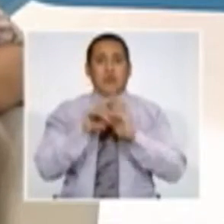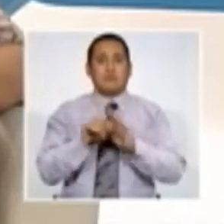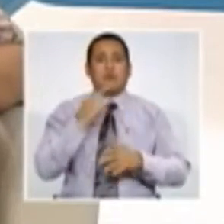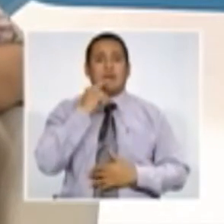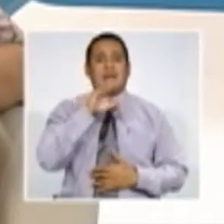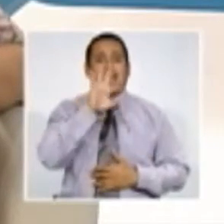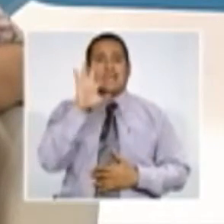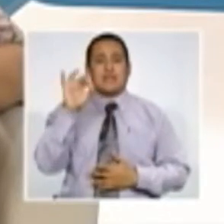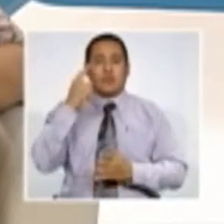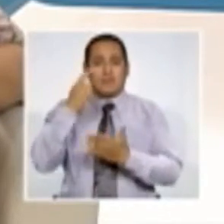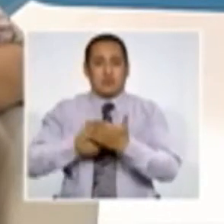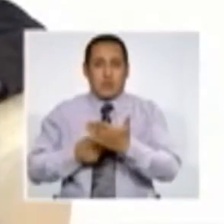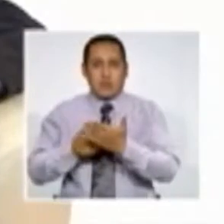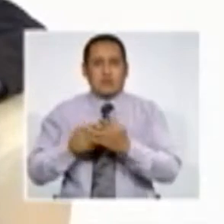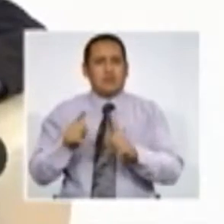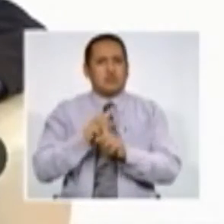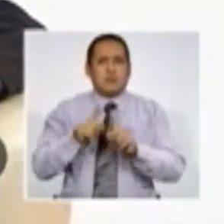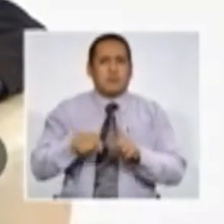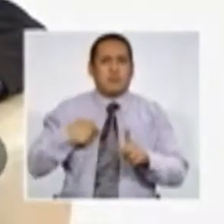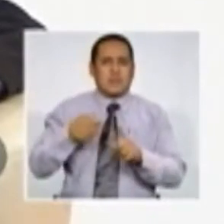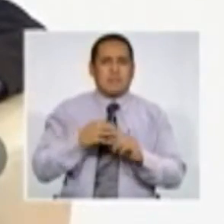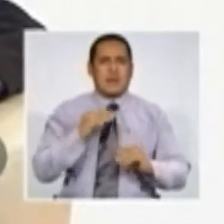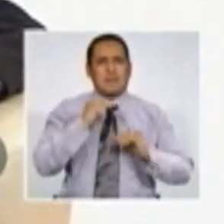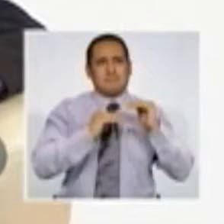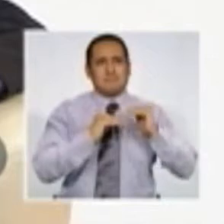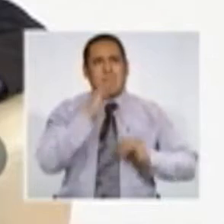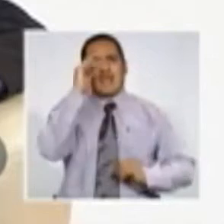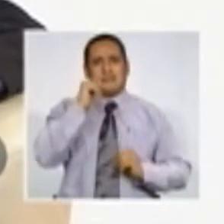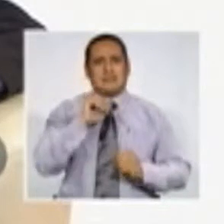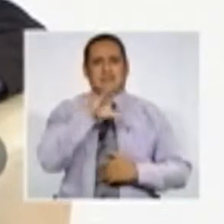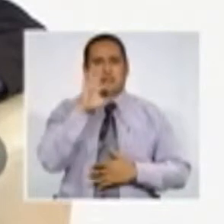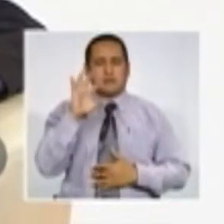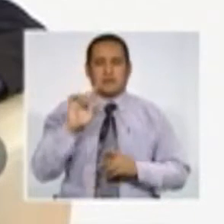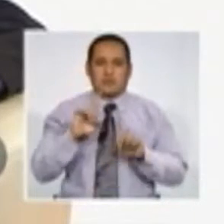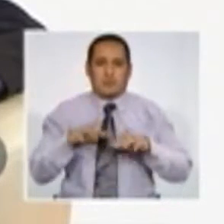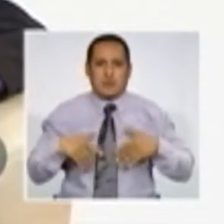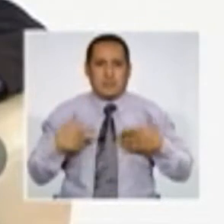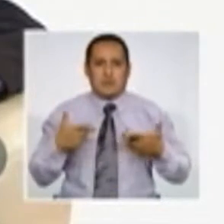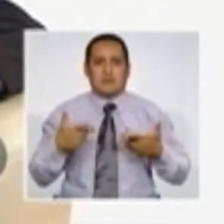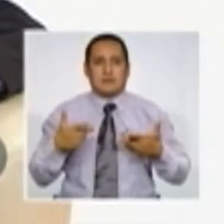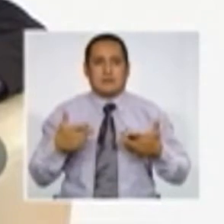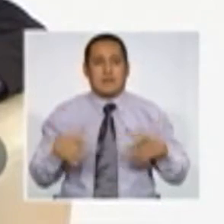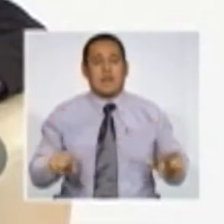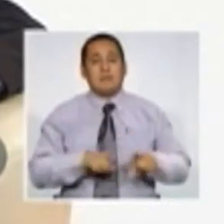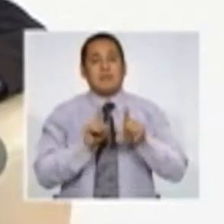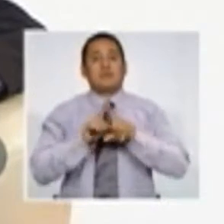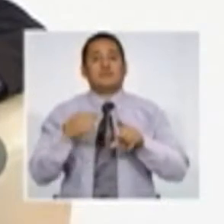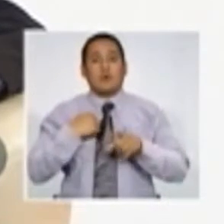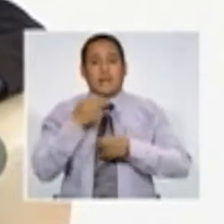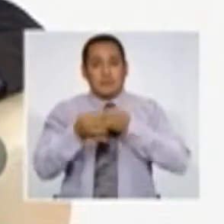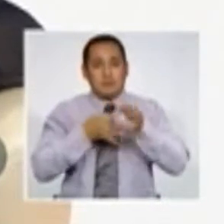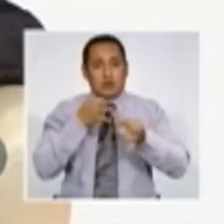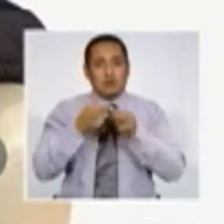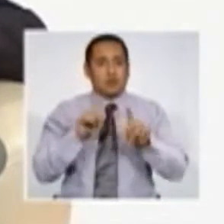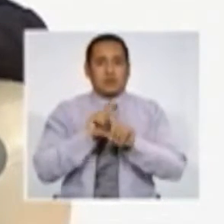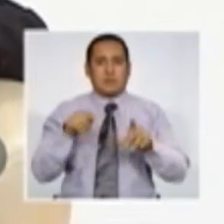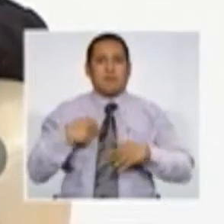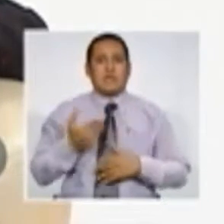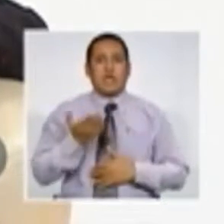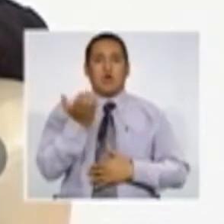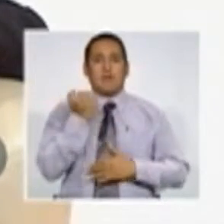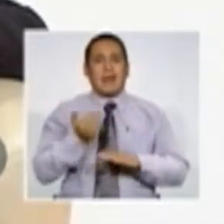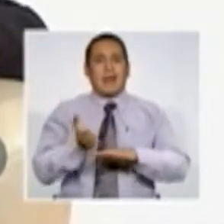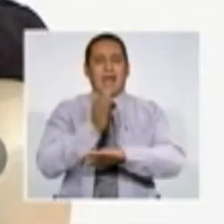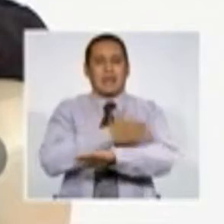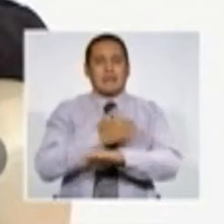mensualidad, ¿no? Si la pensión es 500 soles, la matrícula no puede ser más allá de 500 soles. Y además, repito, no se puede